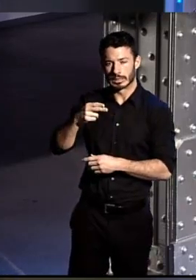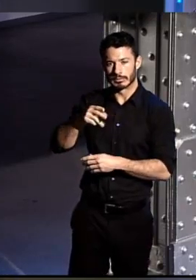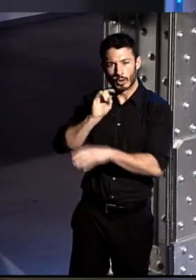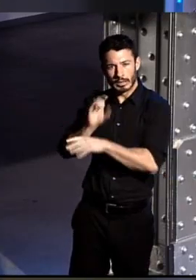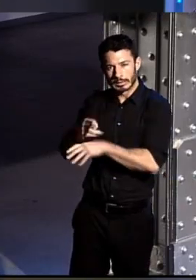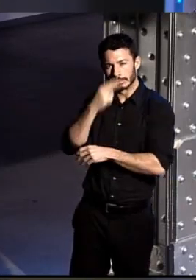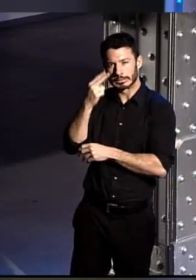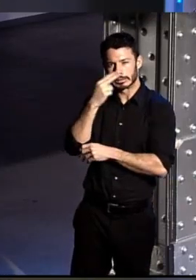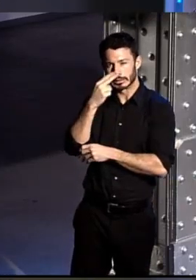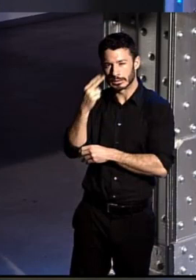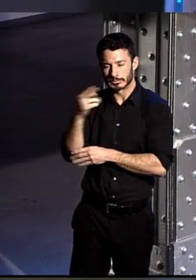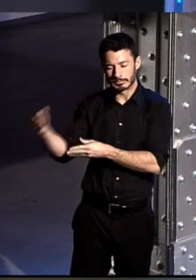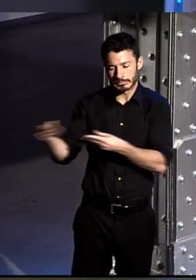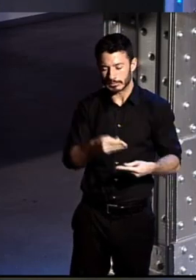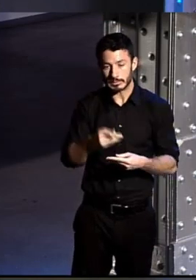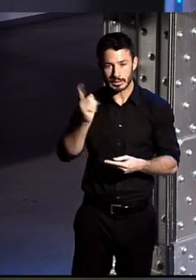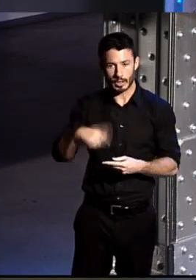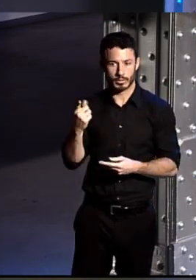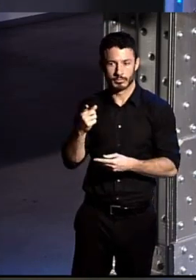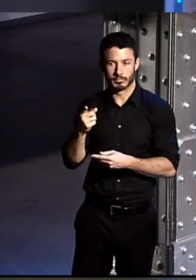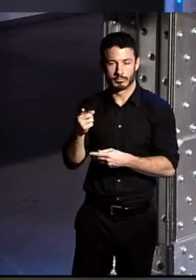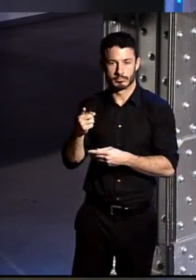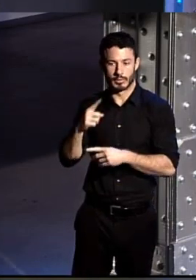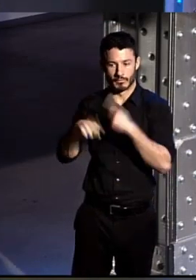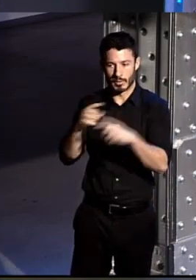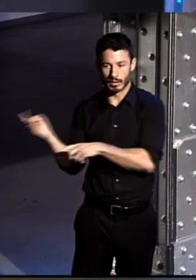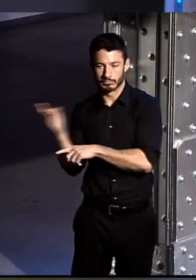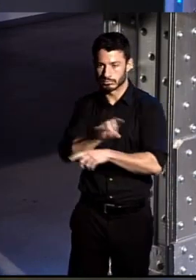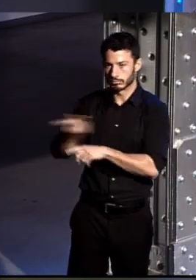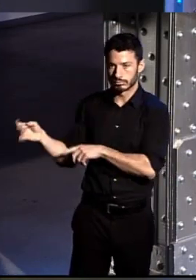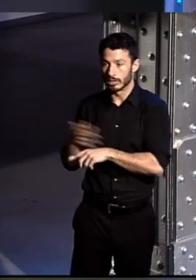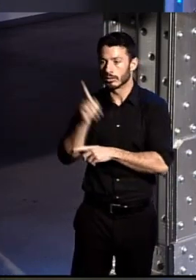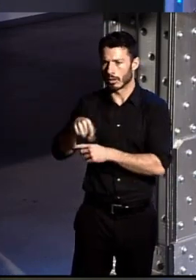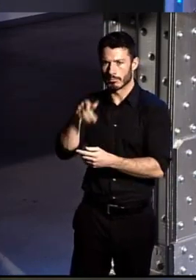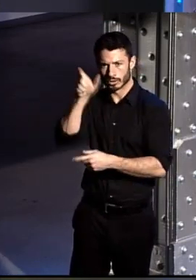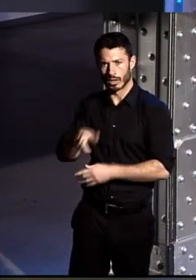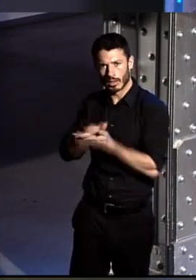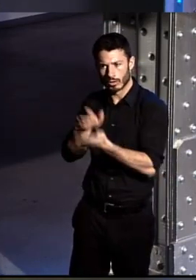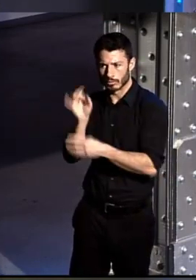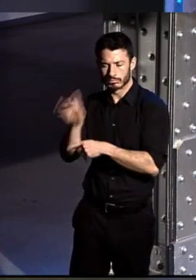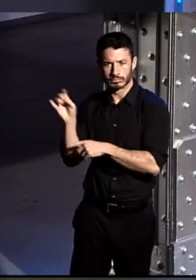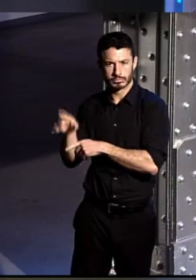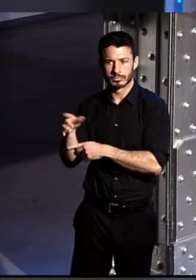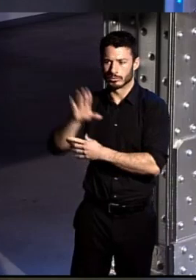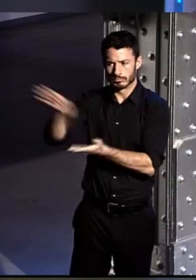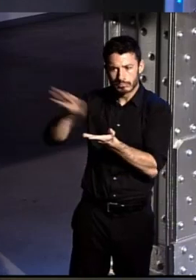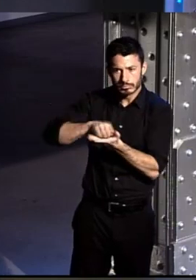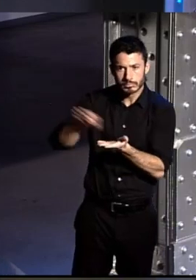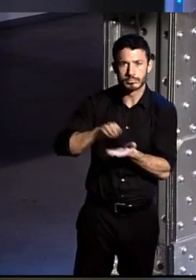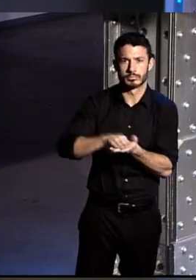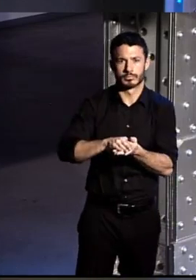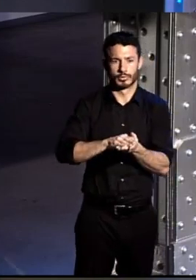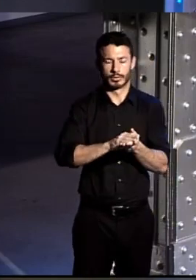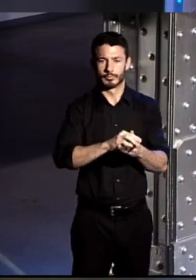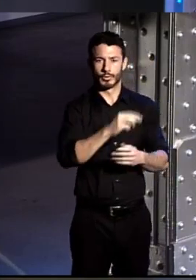familia y también con sus editores. Las 850 cartas, que junto con las 55